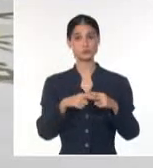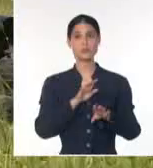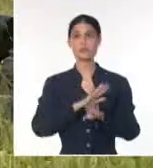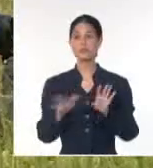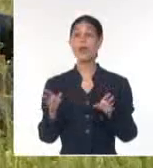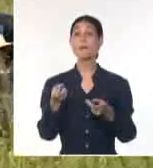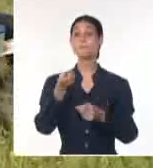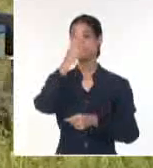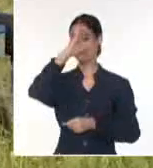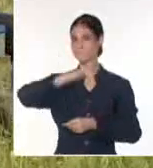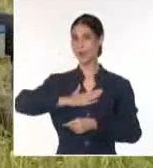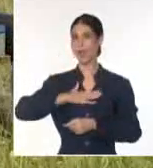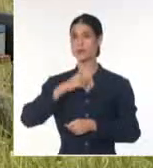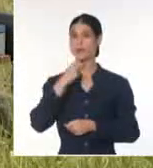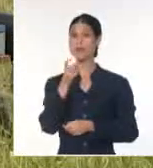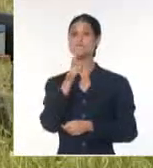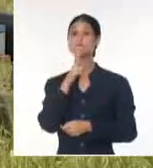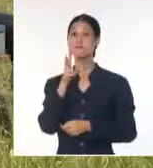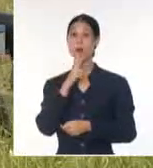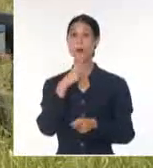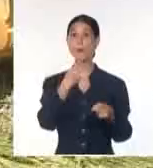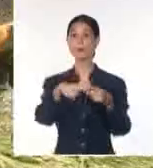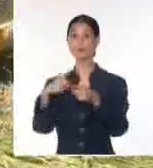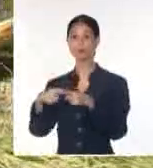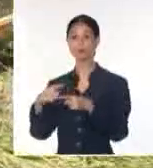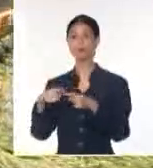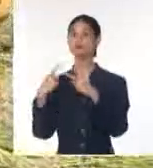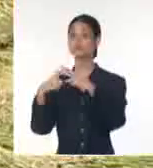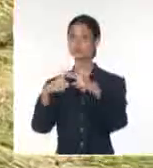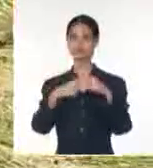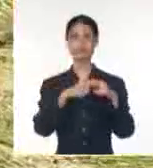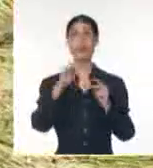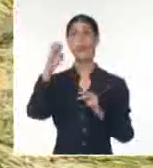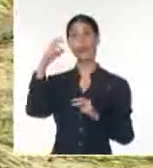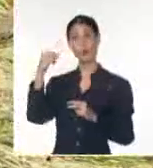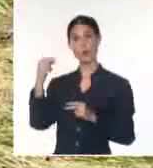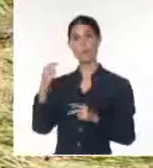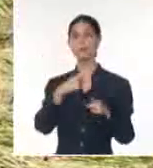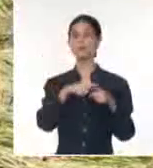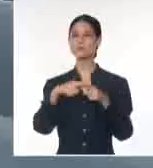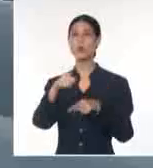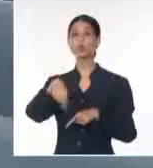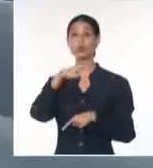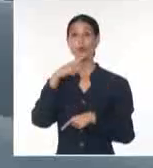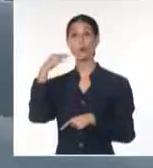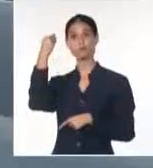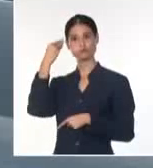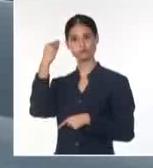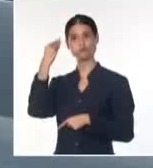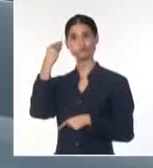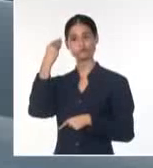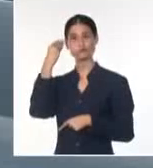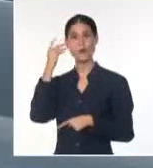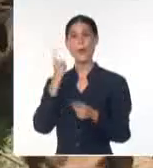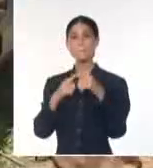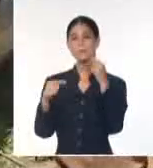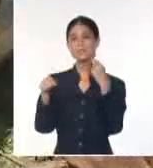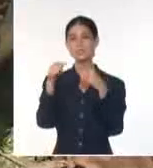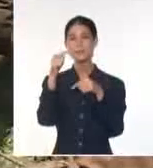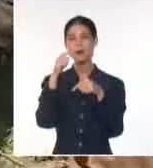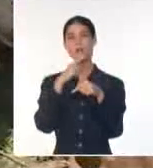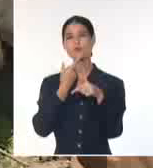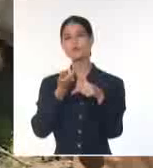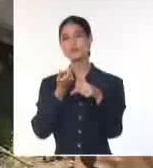de alto impacto social y económico también fueron examinadas. Entre ellas se mencionó